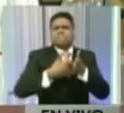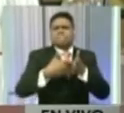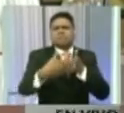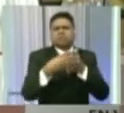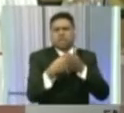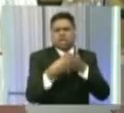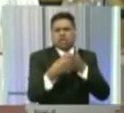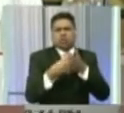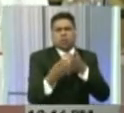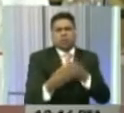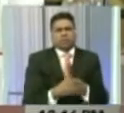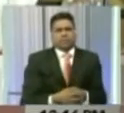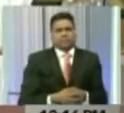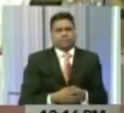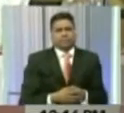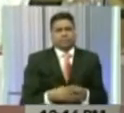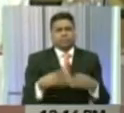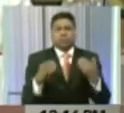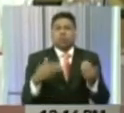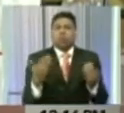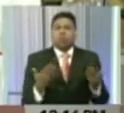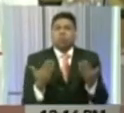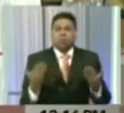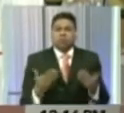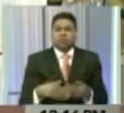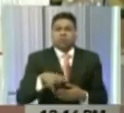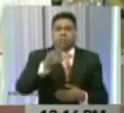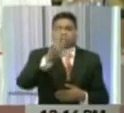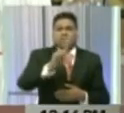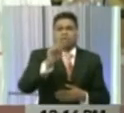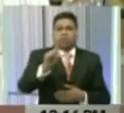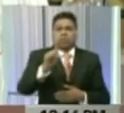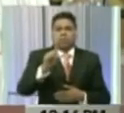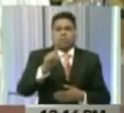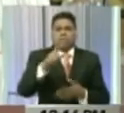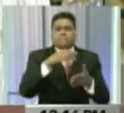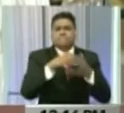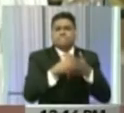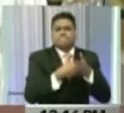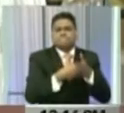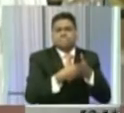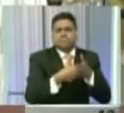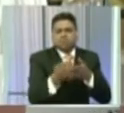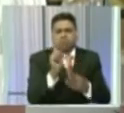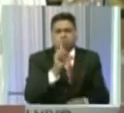hay ahí? 31.000 millones, ese millardito. Y ahí nace el concepto del millardito.